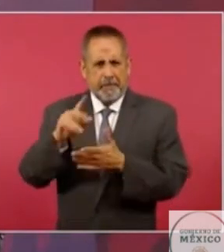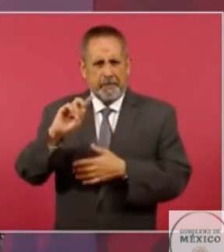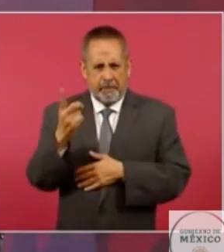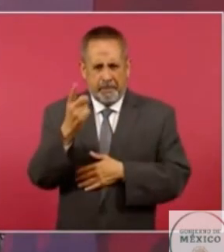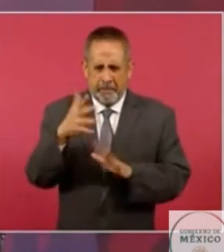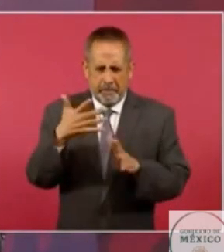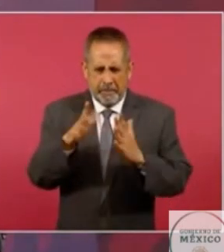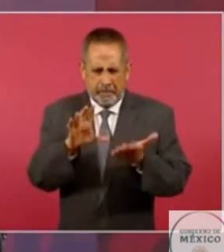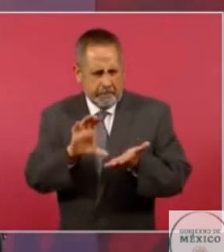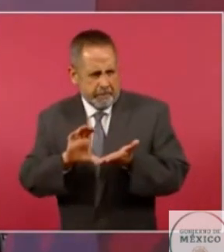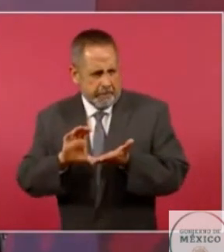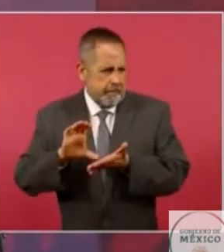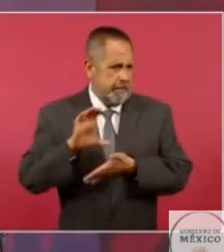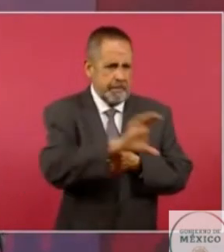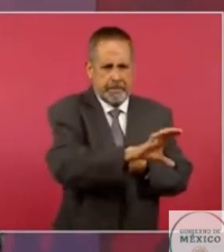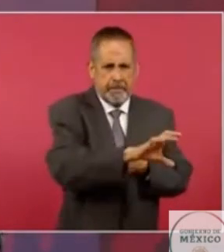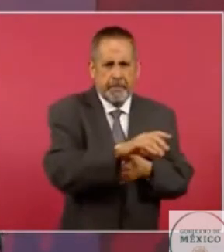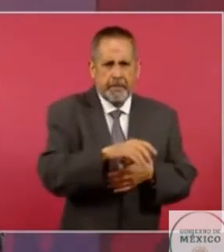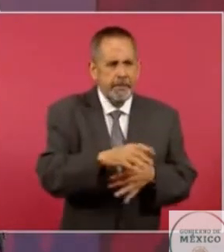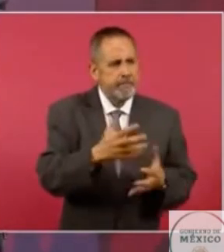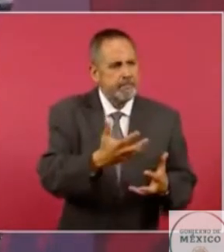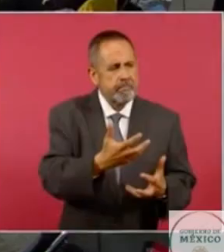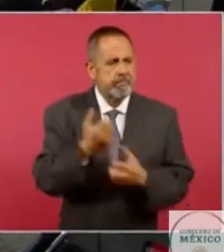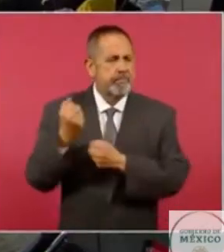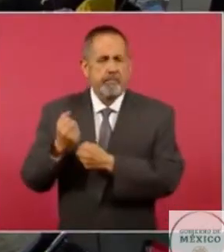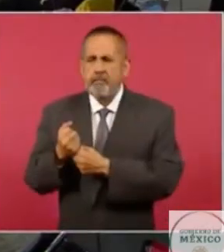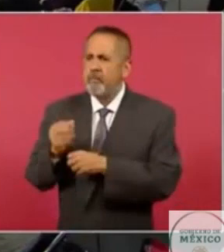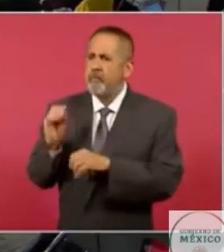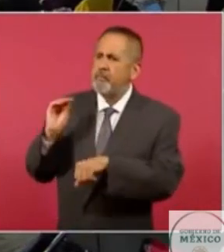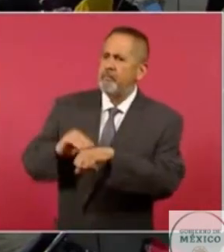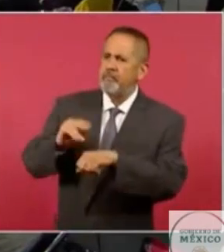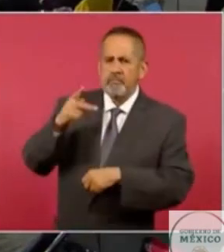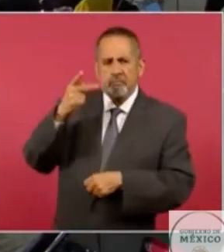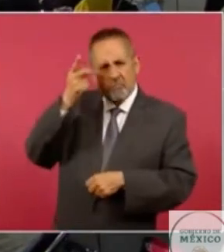$6,000 millones. ¿Por qué podemos hacer esto también?